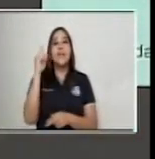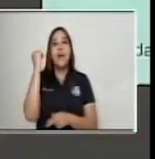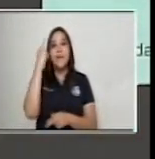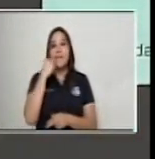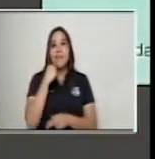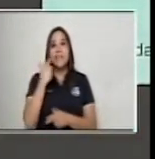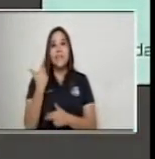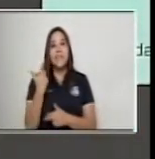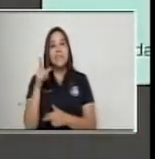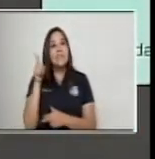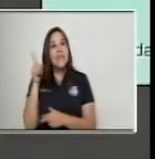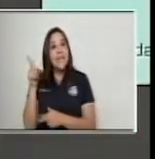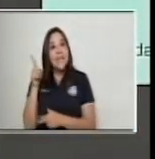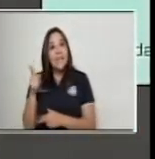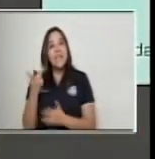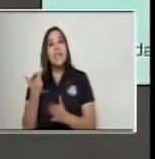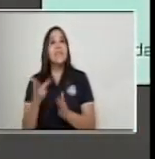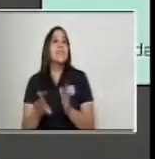proposiciones